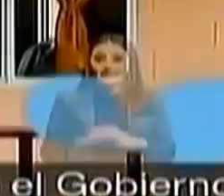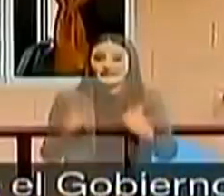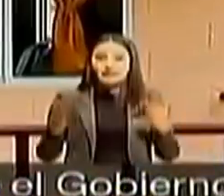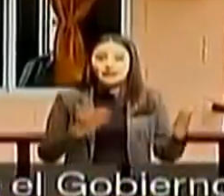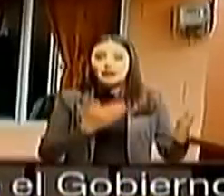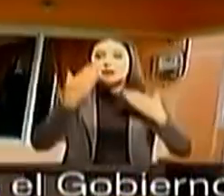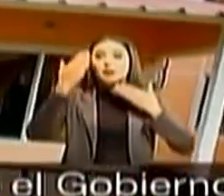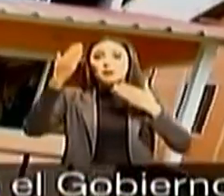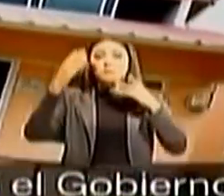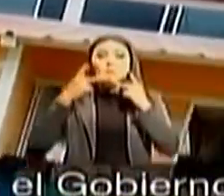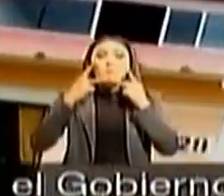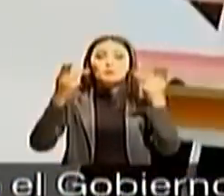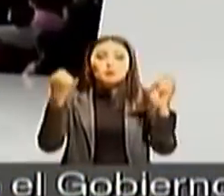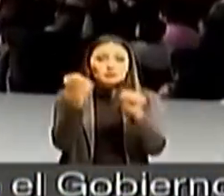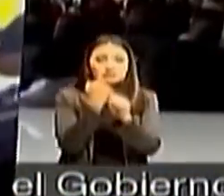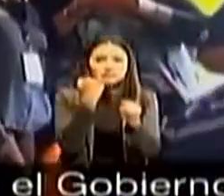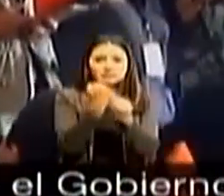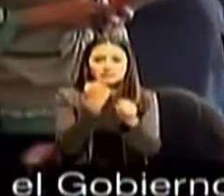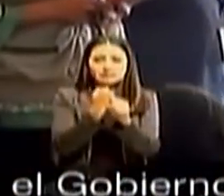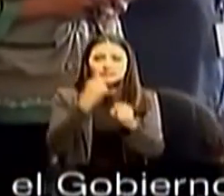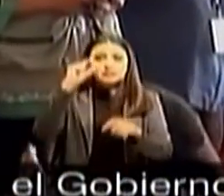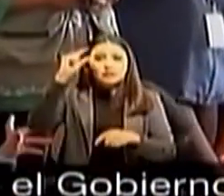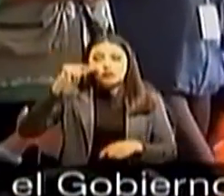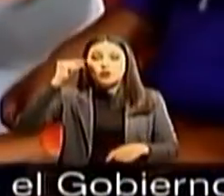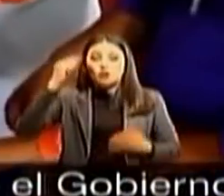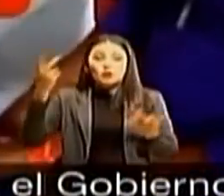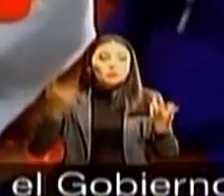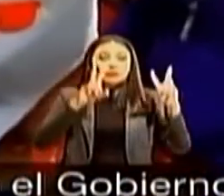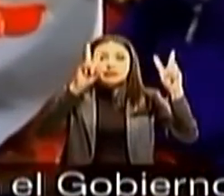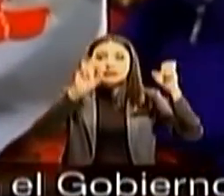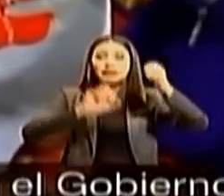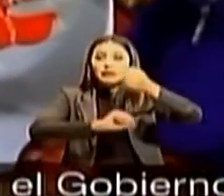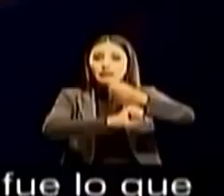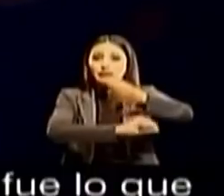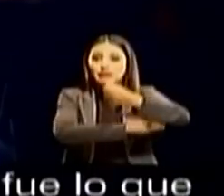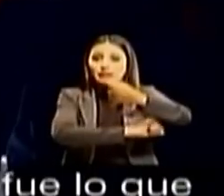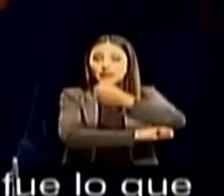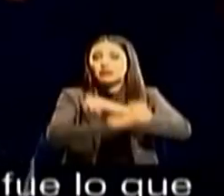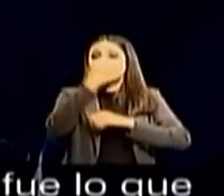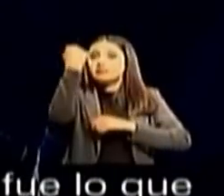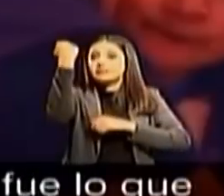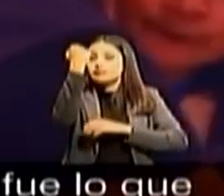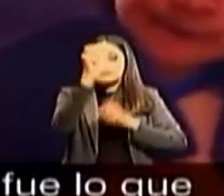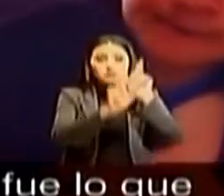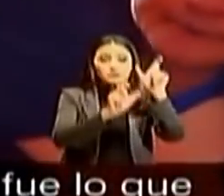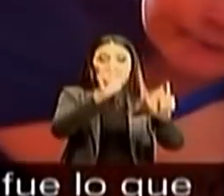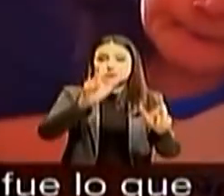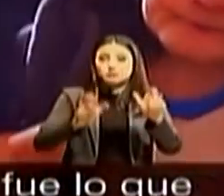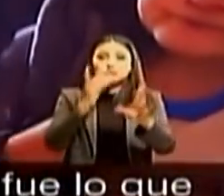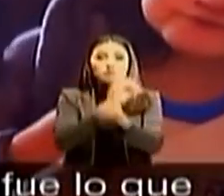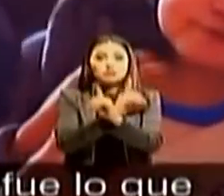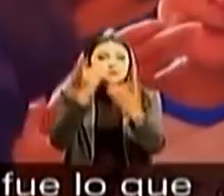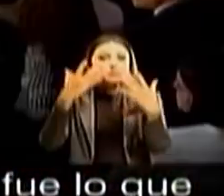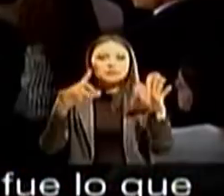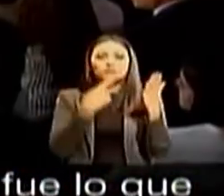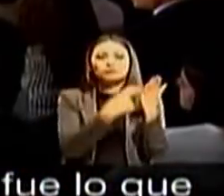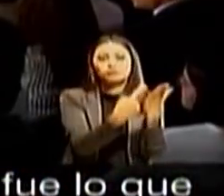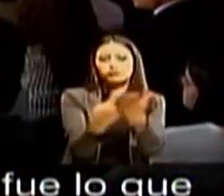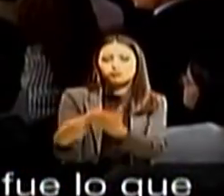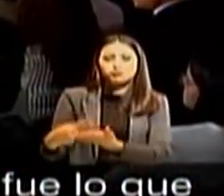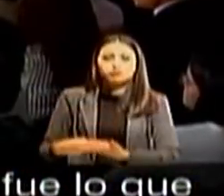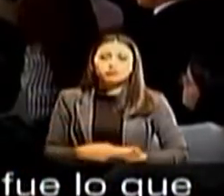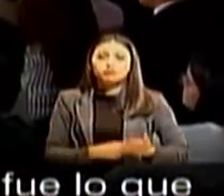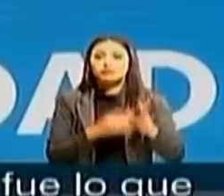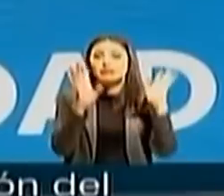Las políticas públicas y el trabajo que el gobierno impulsa en materia de fortalecimiento de derechos de las personas con discapacidad fue lo que se discutió en el